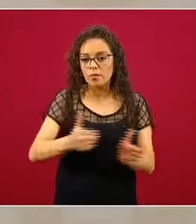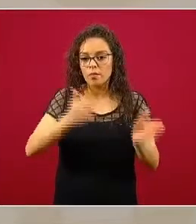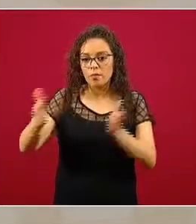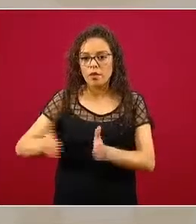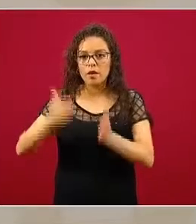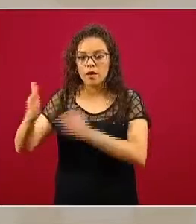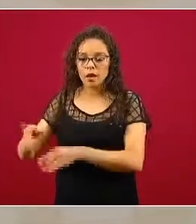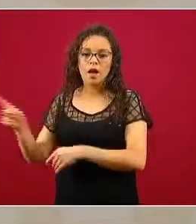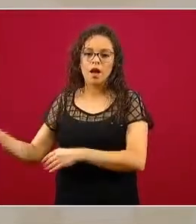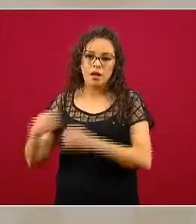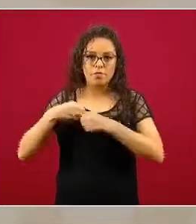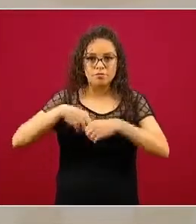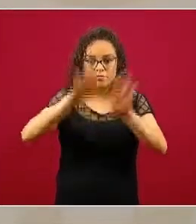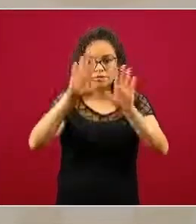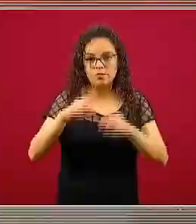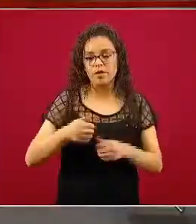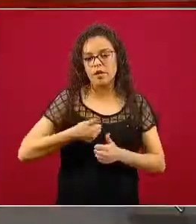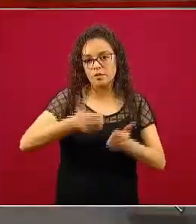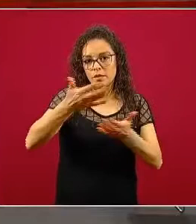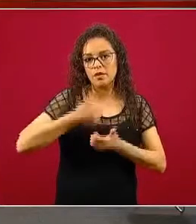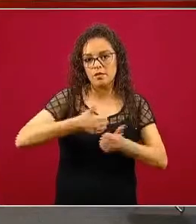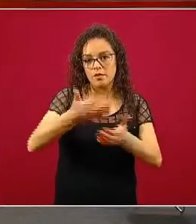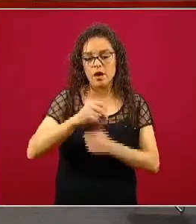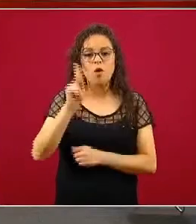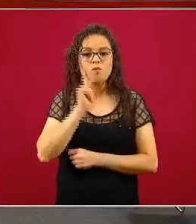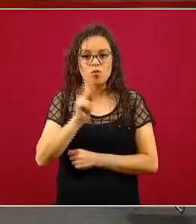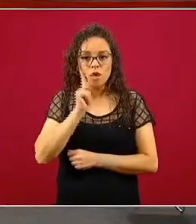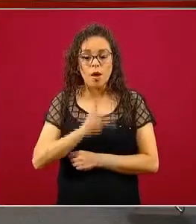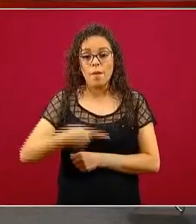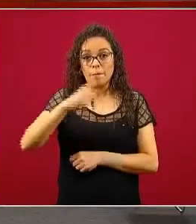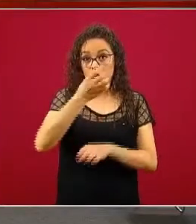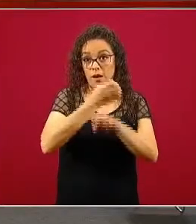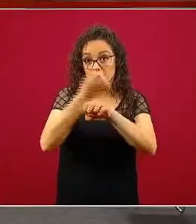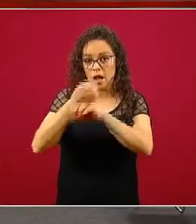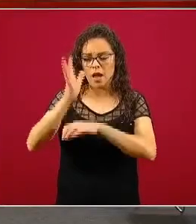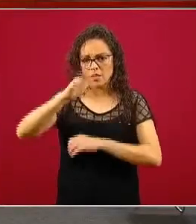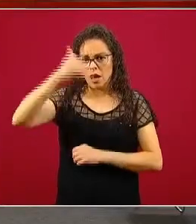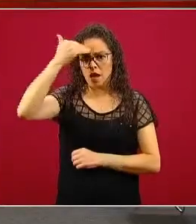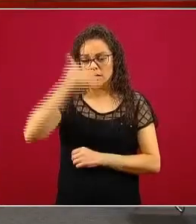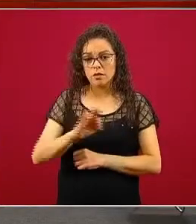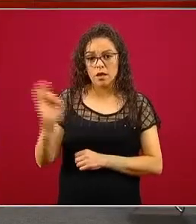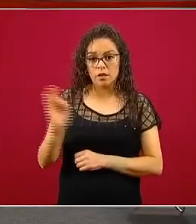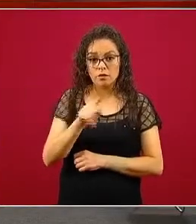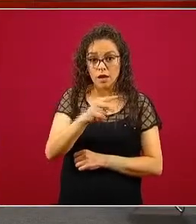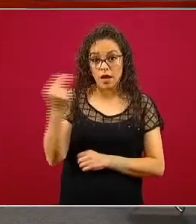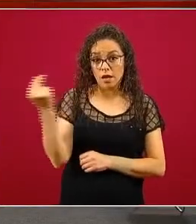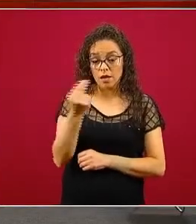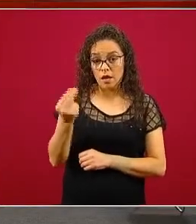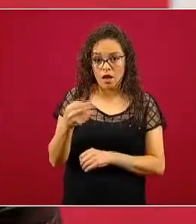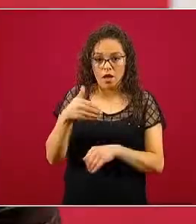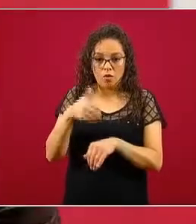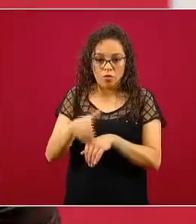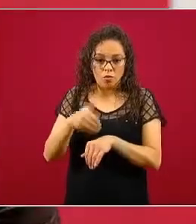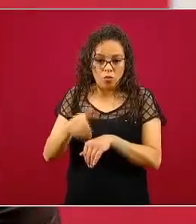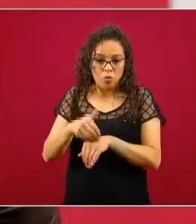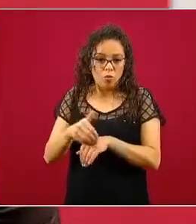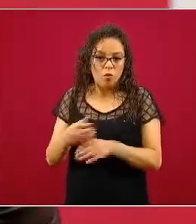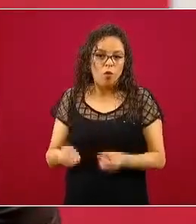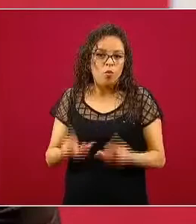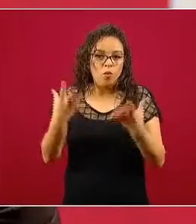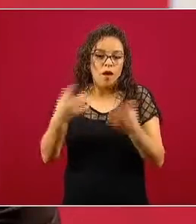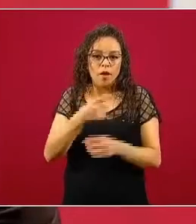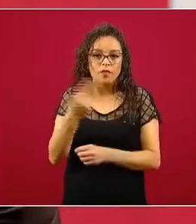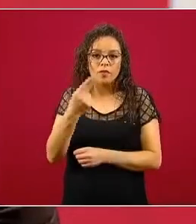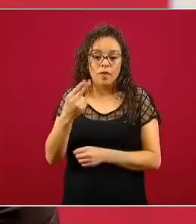laboratorios estatales, las entidades ya saben que si en un momento determinado requieren alguna cantidad extra de pruebas, lo único que hace es